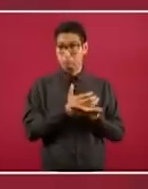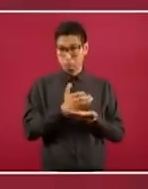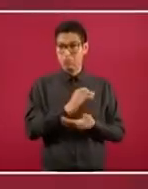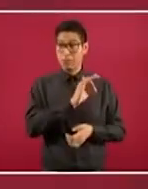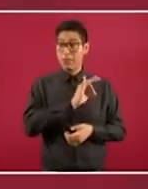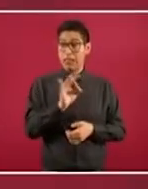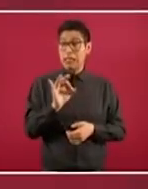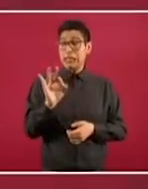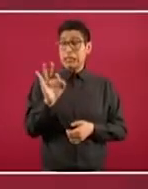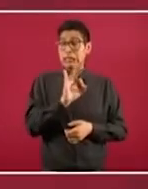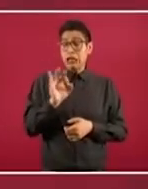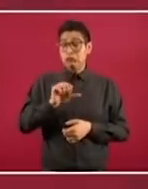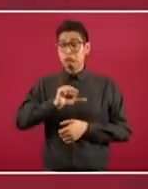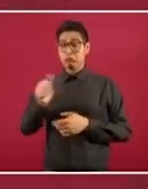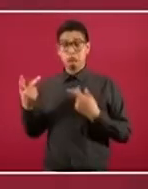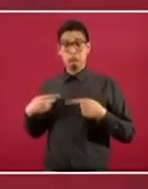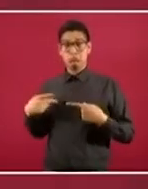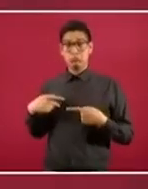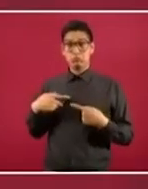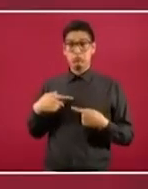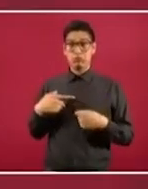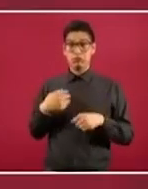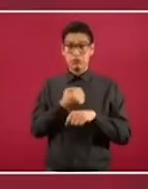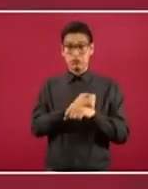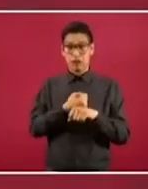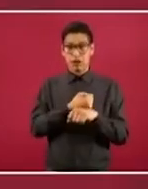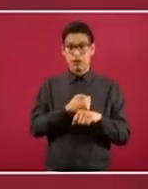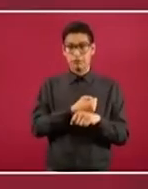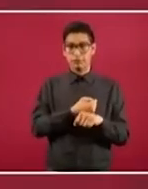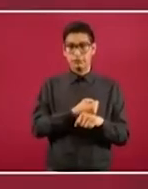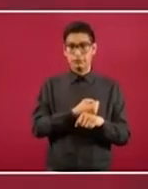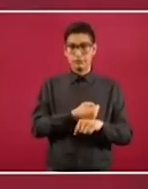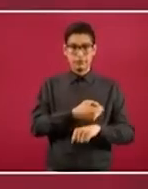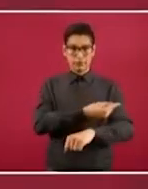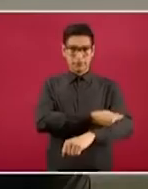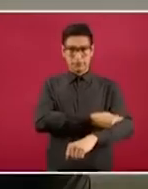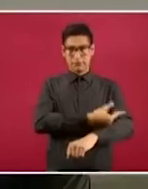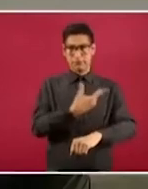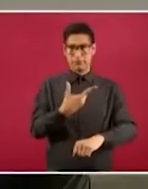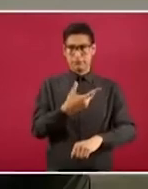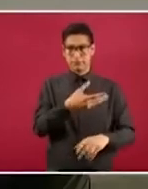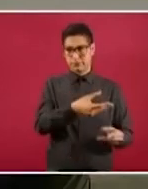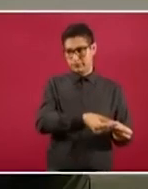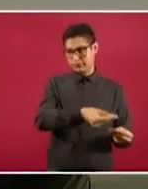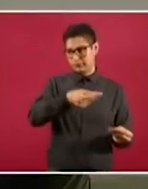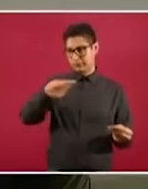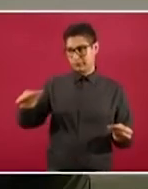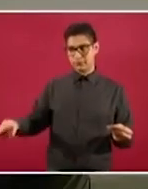uno obtiene ese plasma, le hace un tratamiento y lo retorna